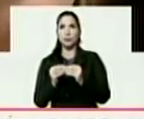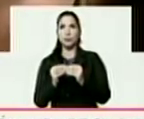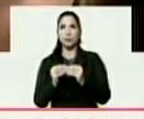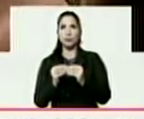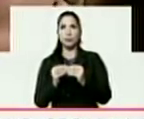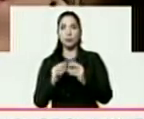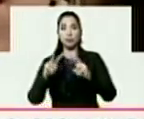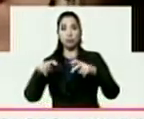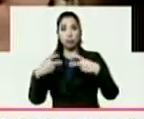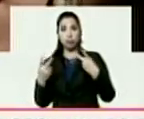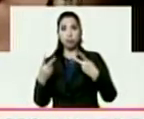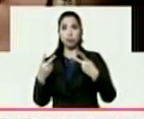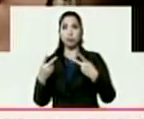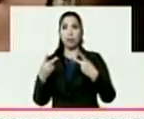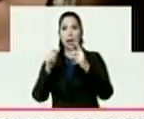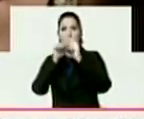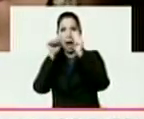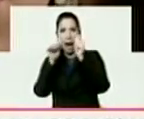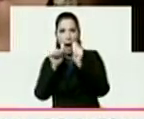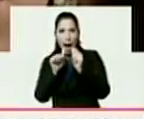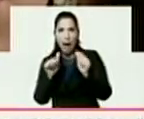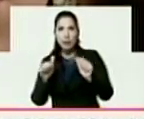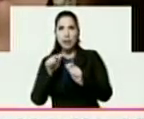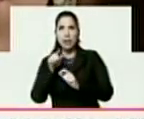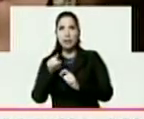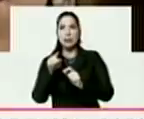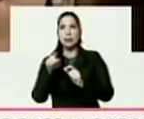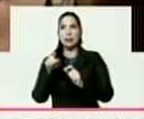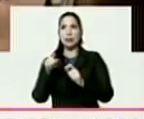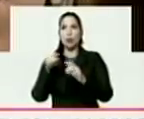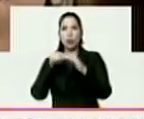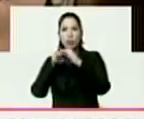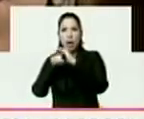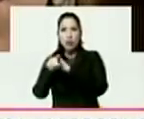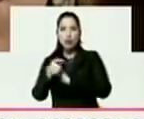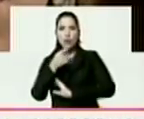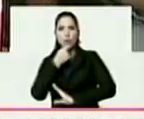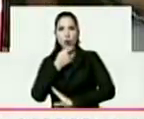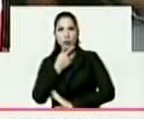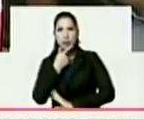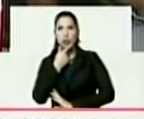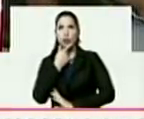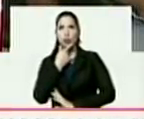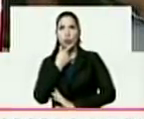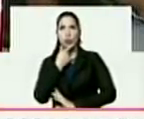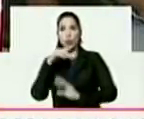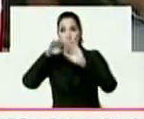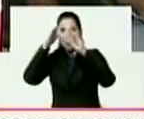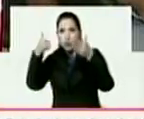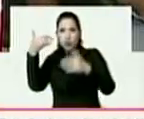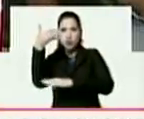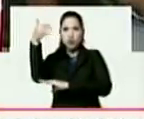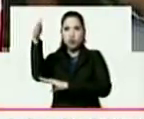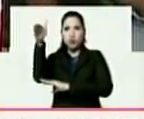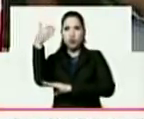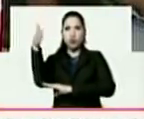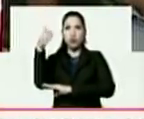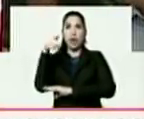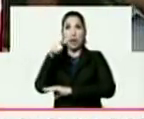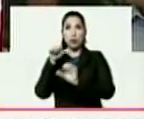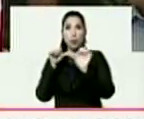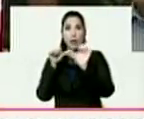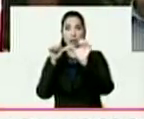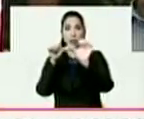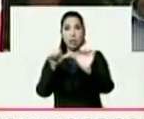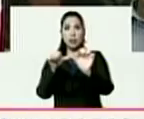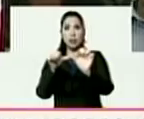las obras de arte ese palacio es una belleza por dentro es patrimonio trajimos gente de afuera para las